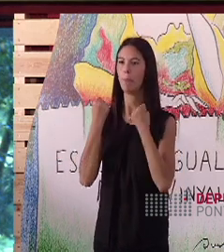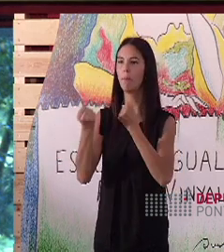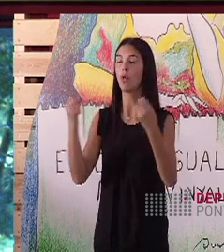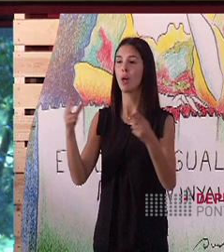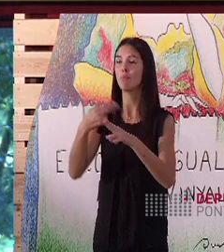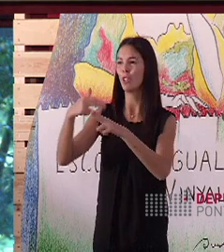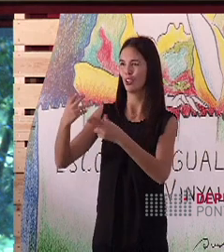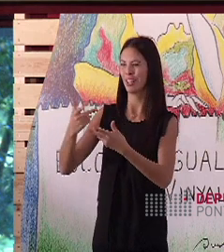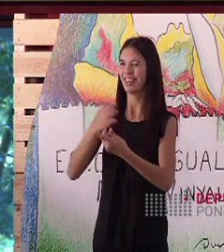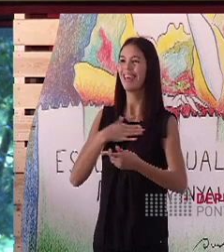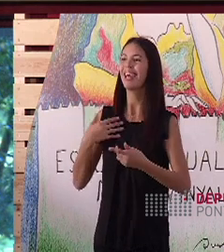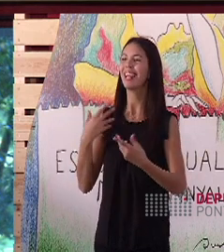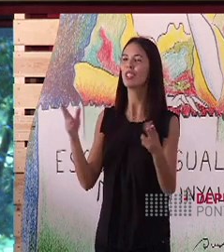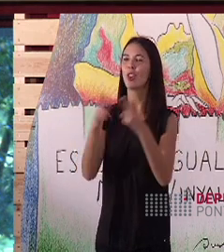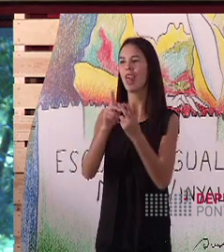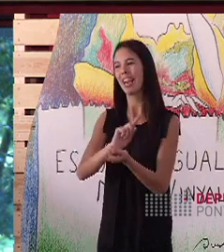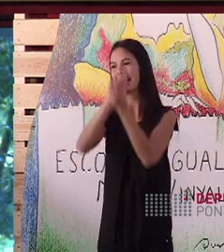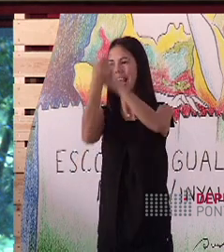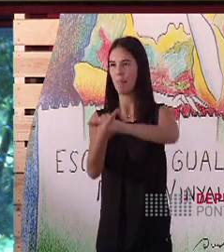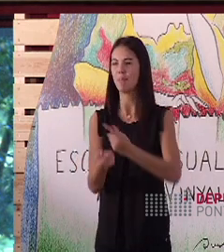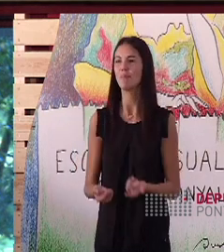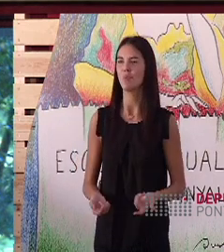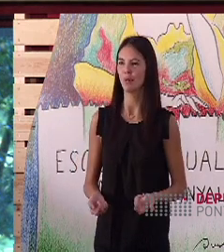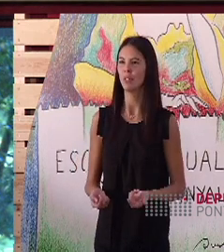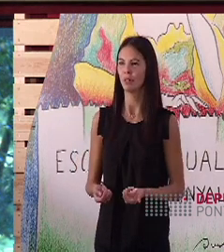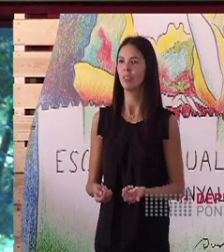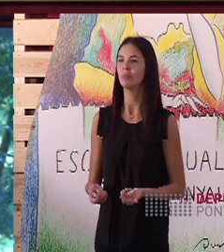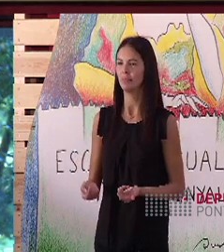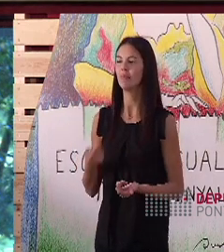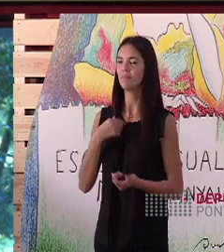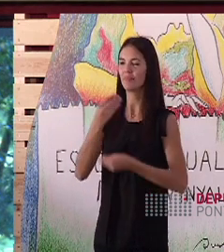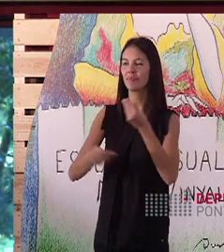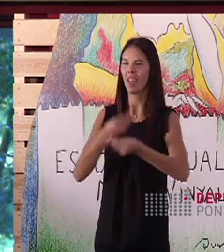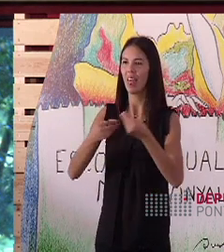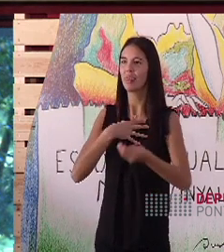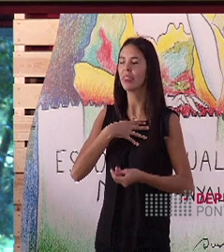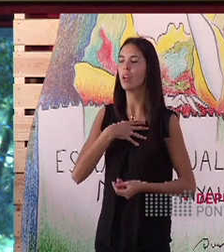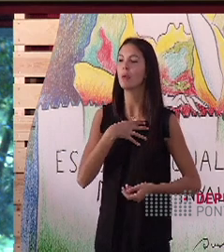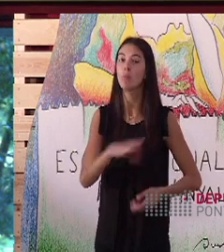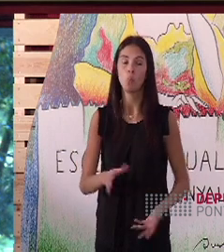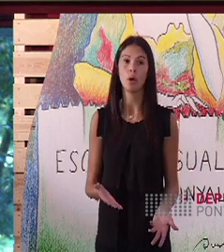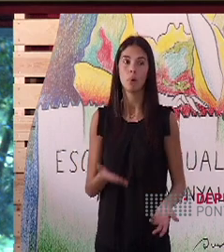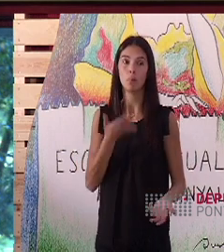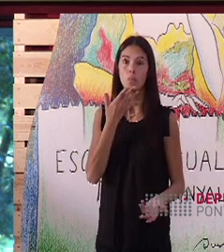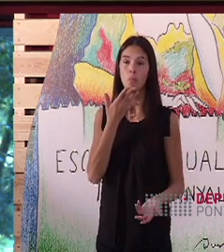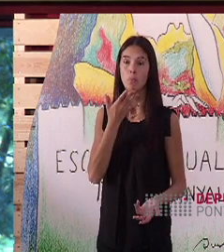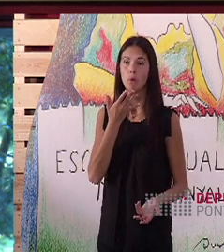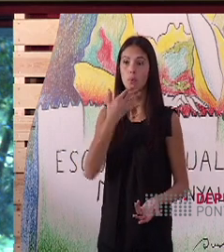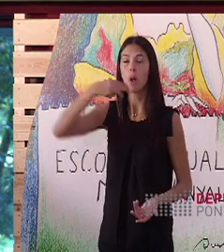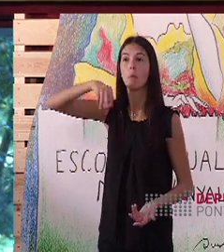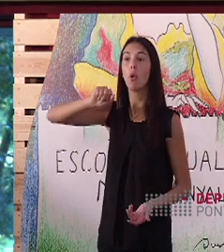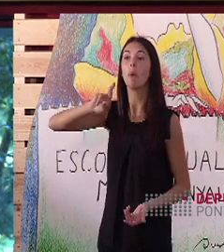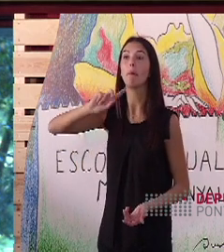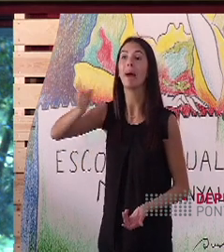social. Los cambios que se hicieron a través del poder político y que se pueden hacer, lo decía el marxismo con muy buen